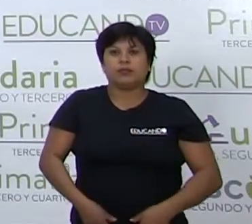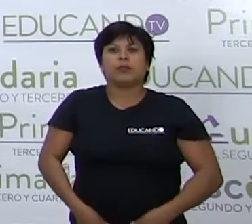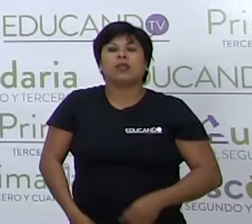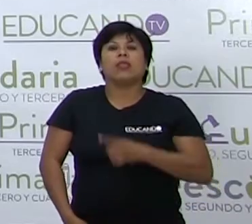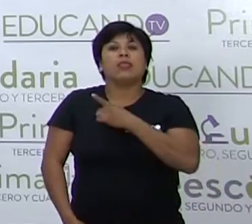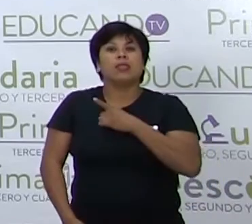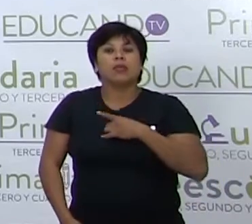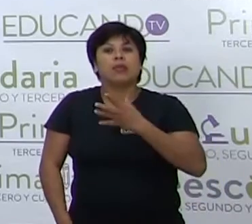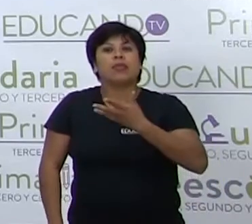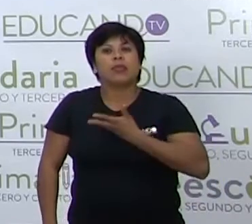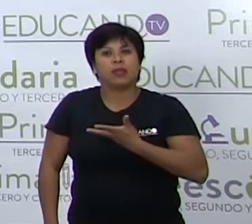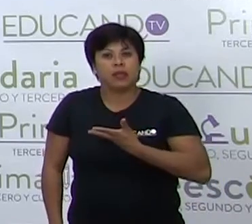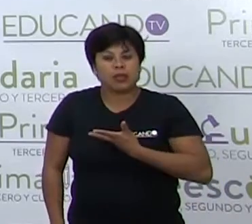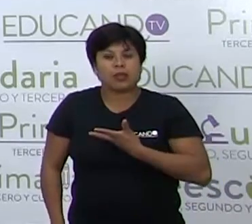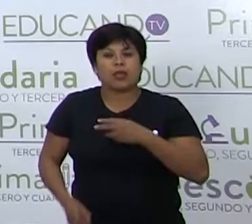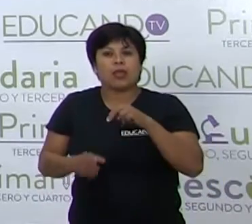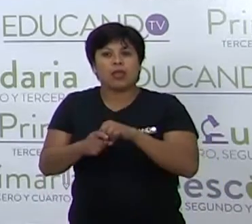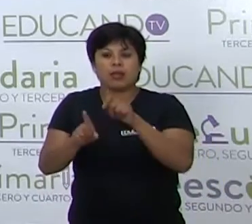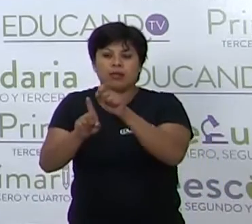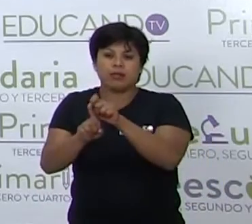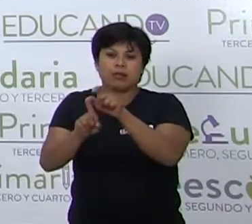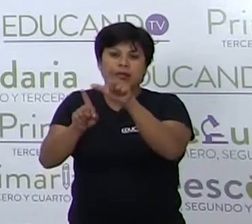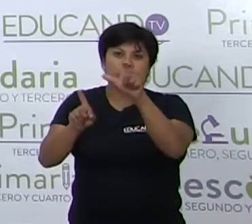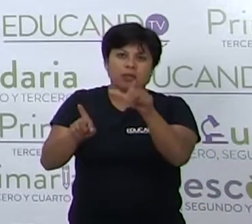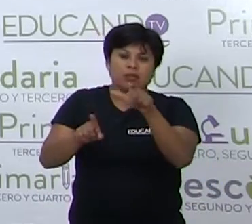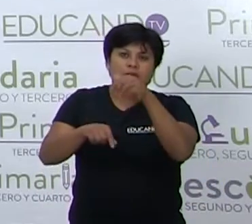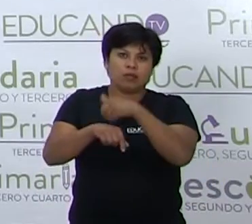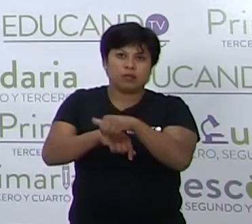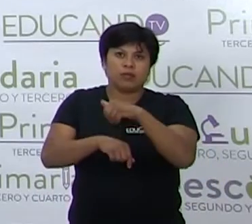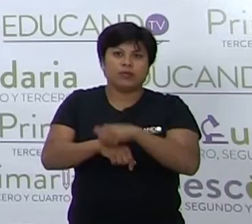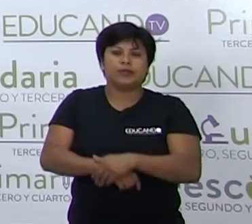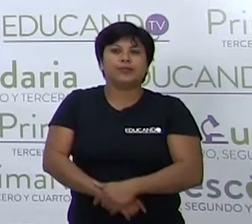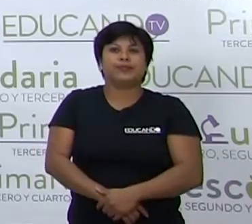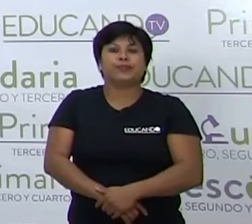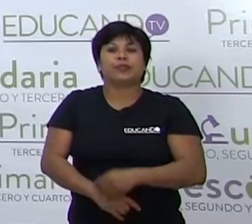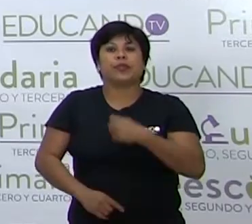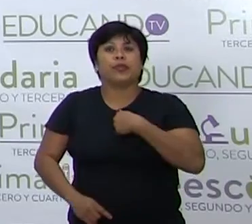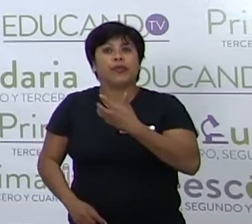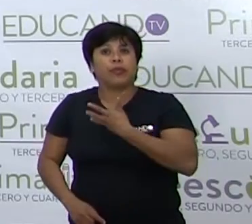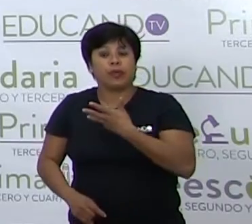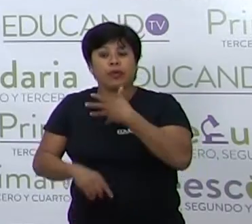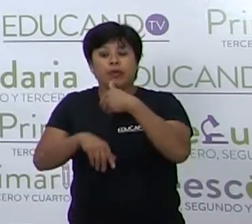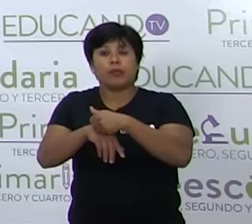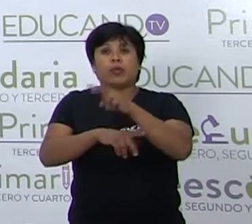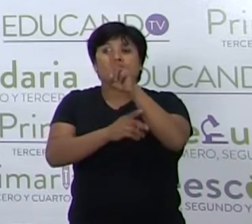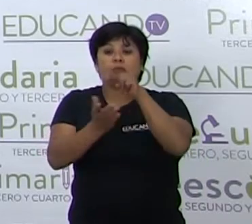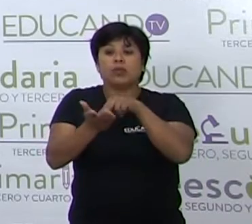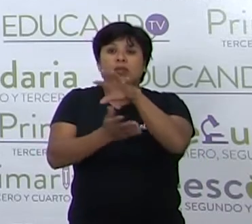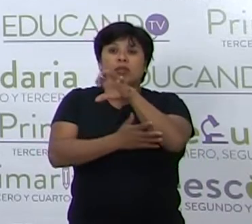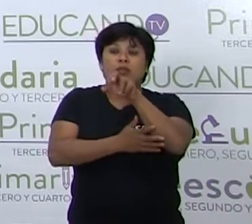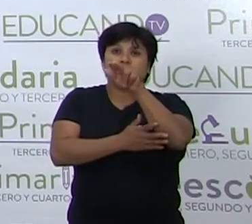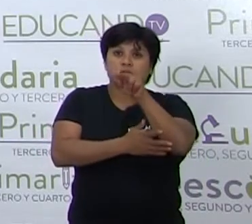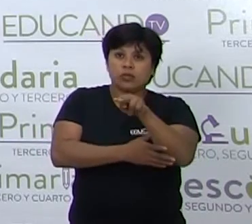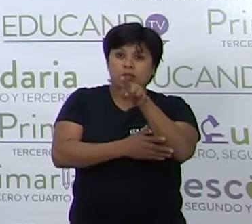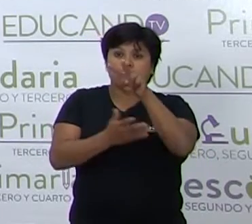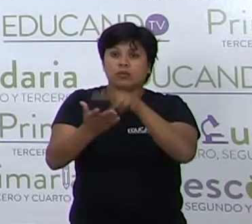deben tener en la recta numérica. Tengo el 2580, tengo